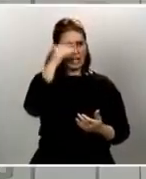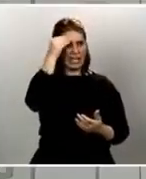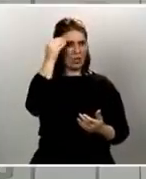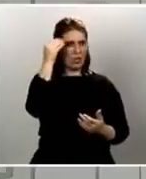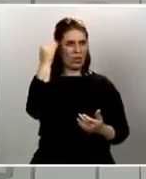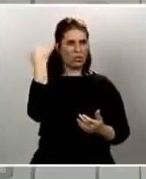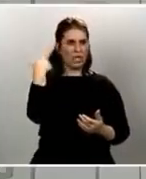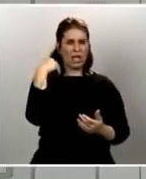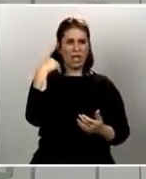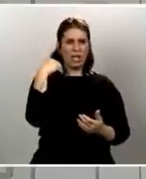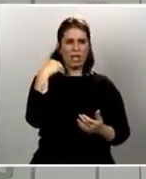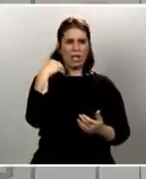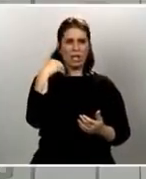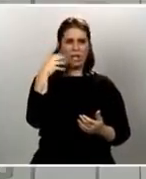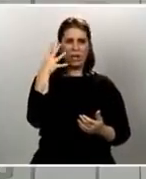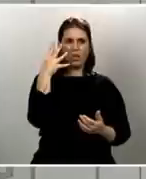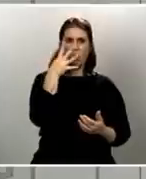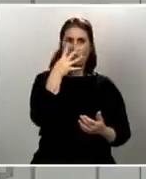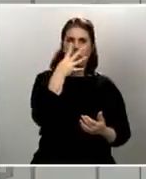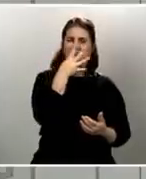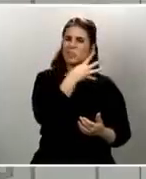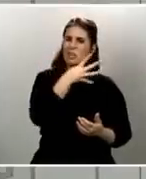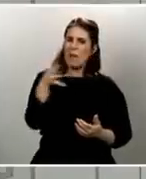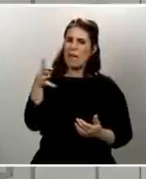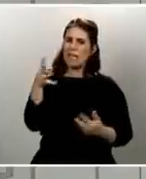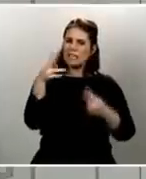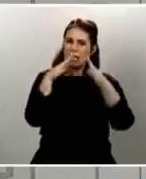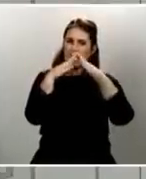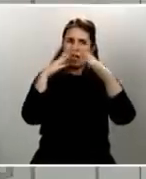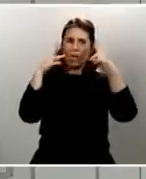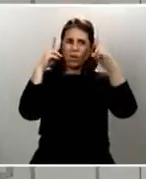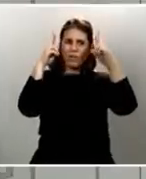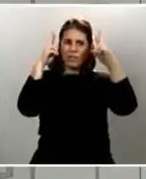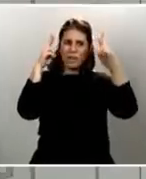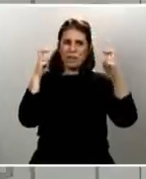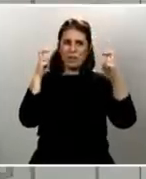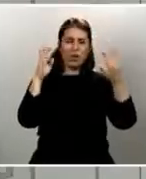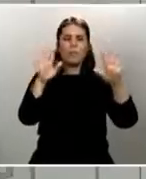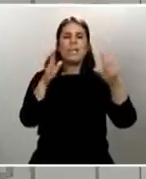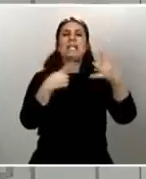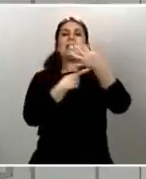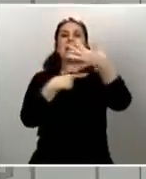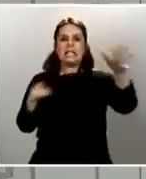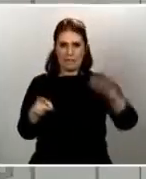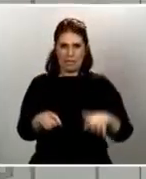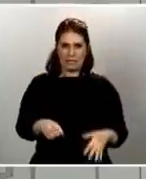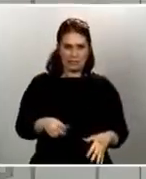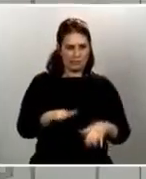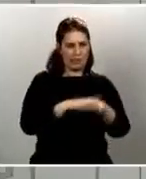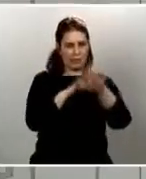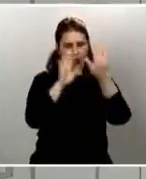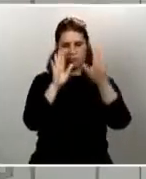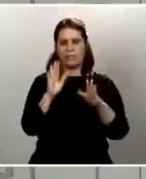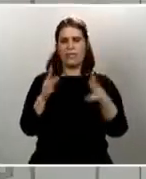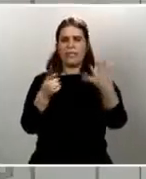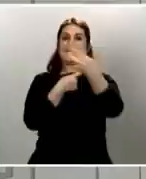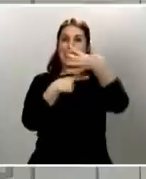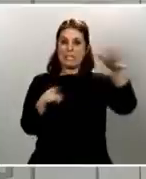de período de confinamento, de alguna maneira. Seis semanas, perdón. Seis semanas de confinamento.